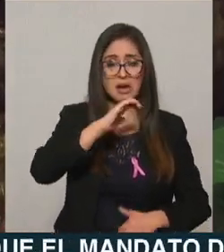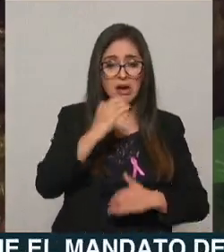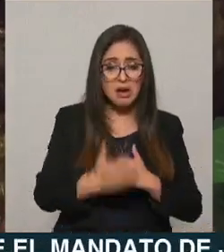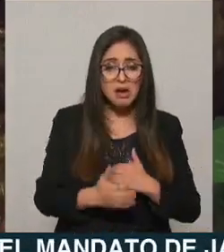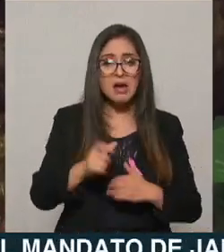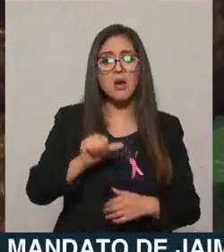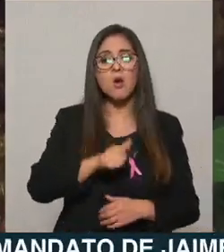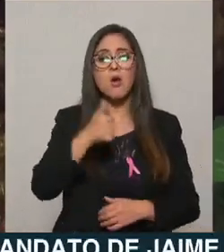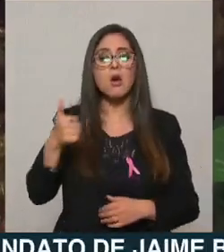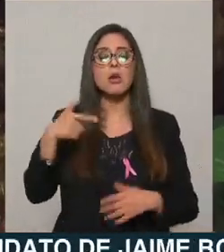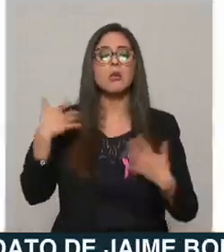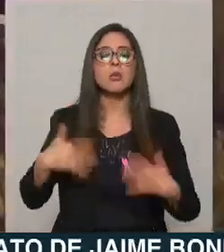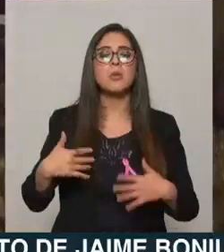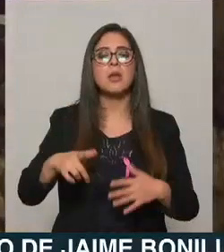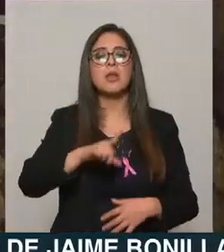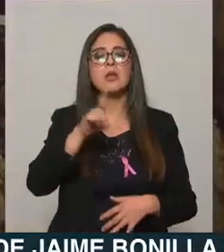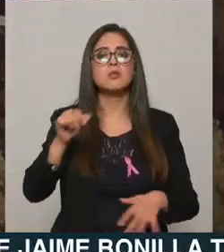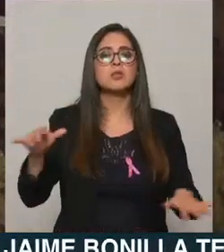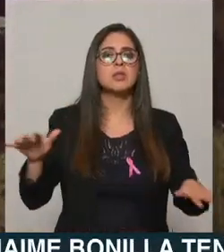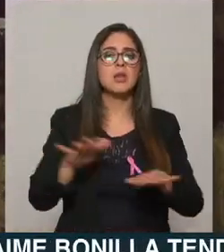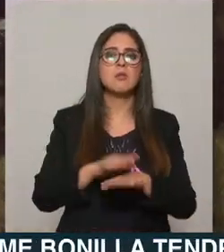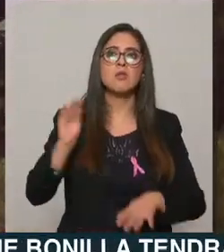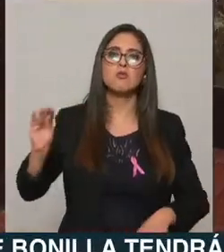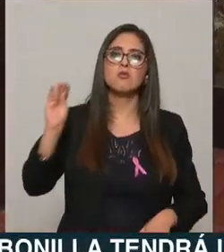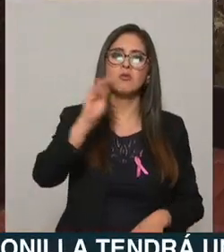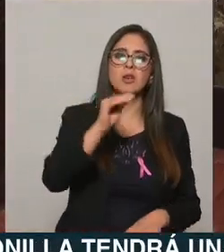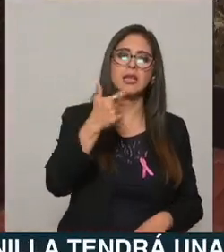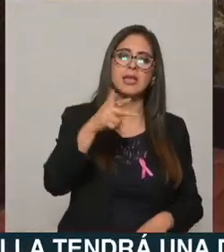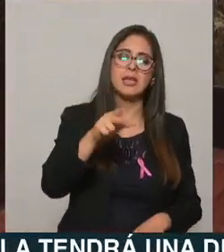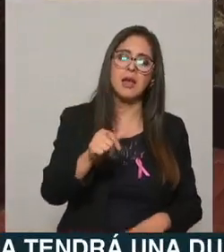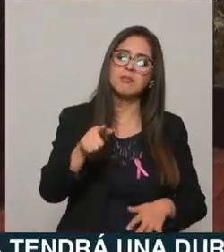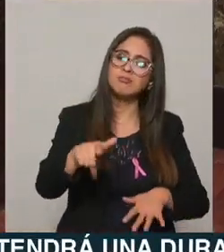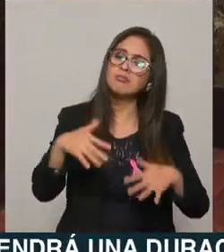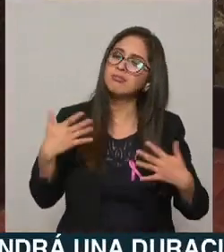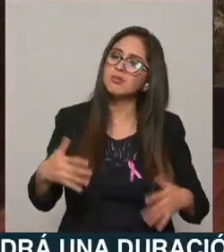de Cama, y nos vamos de gira. Vamos, María Rebeca, muchas gracias, de verdad. Gracias, es un agasajo tenerte aquí.